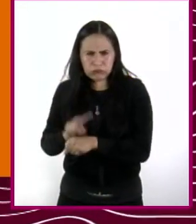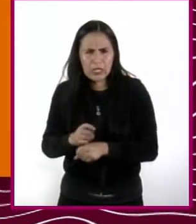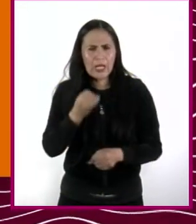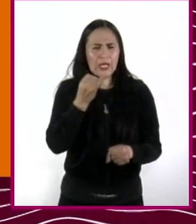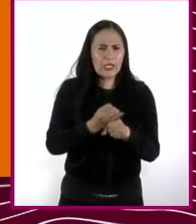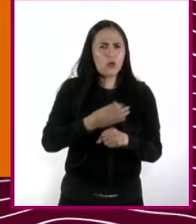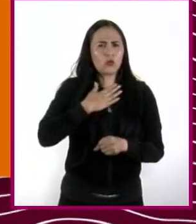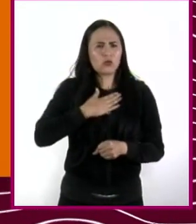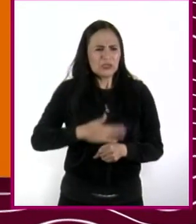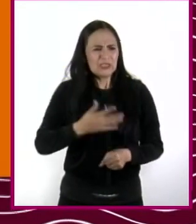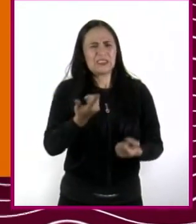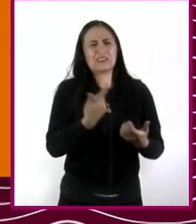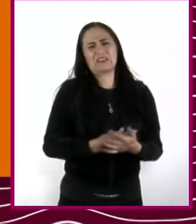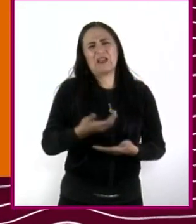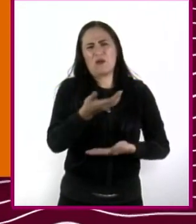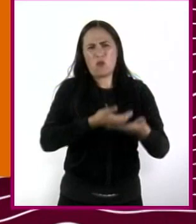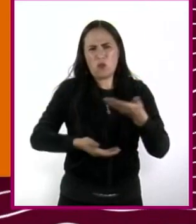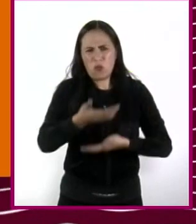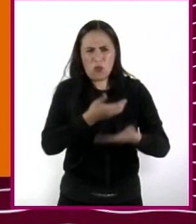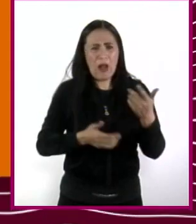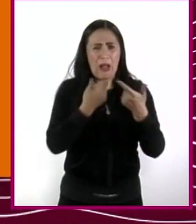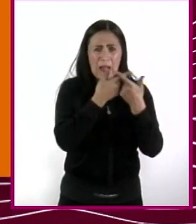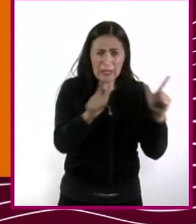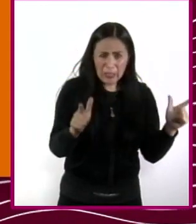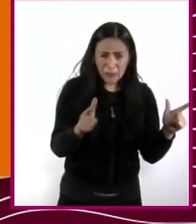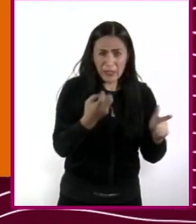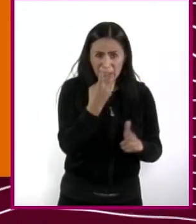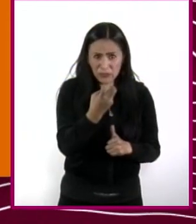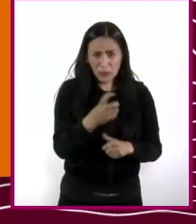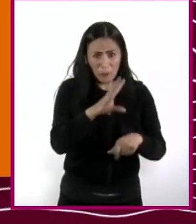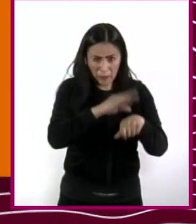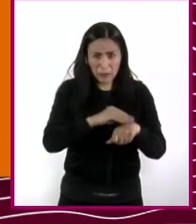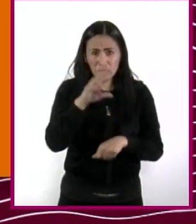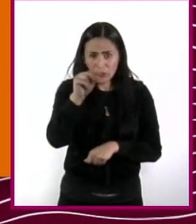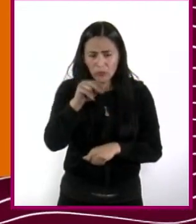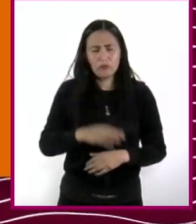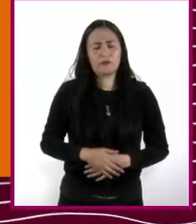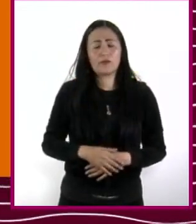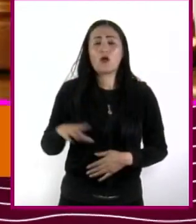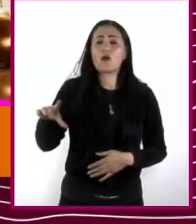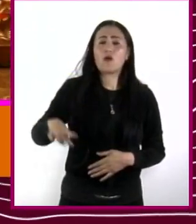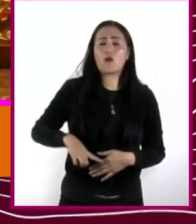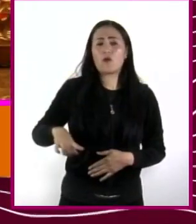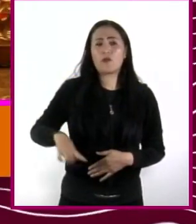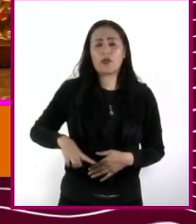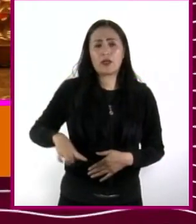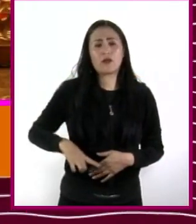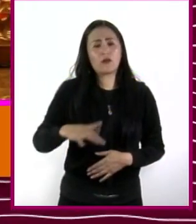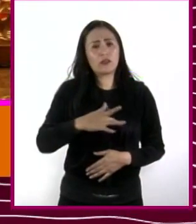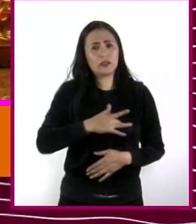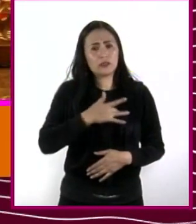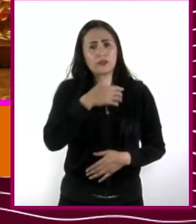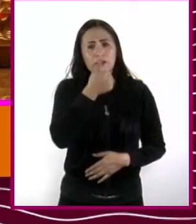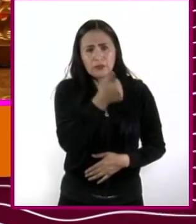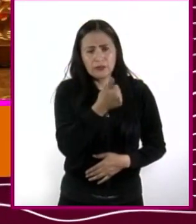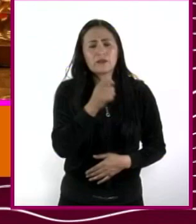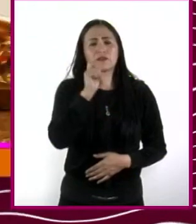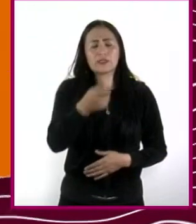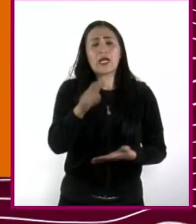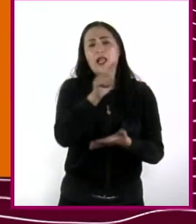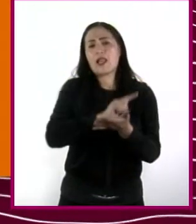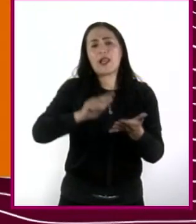por el libre mercado. Para ello, el Estado de Bienestar echó mano de leyes,